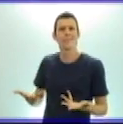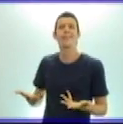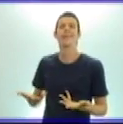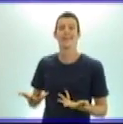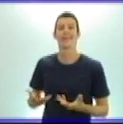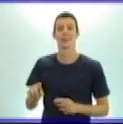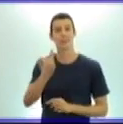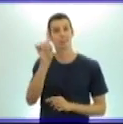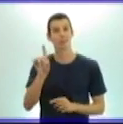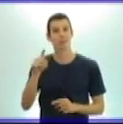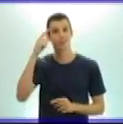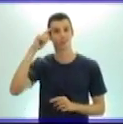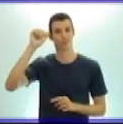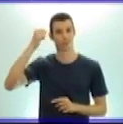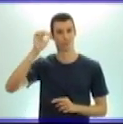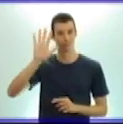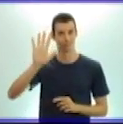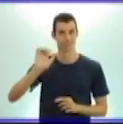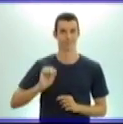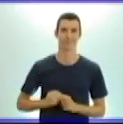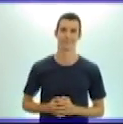como el héroe de Yaguajay?